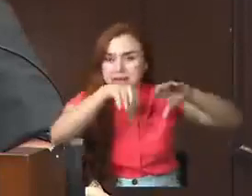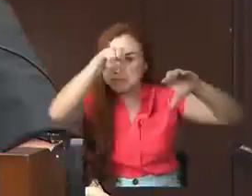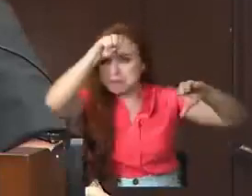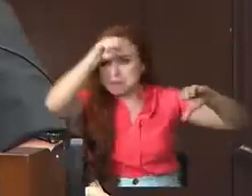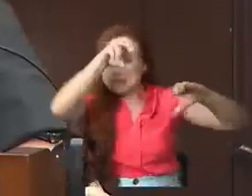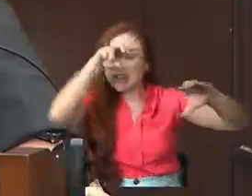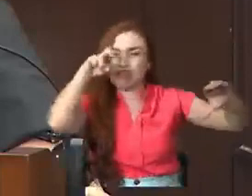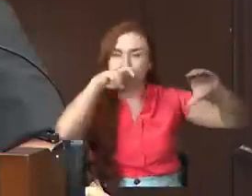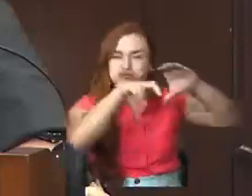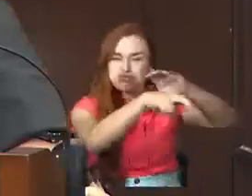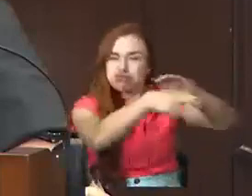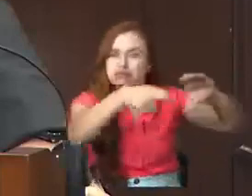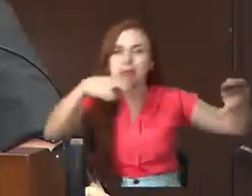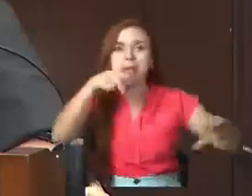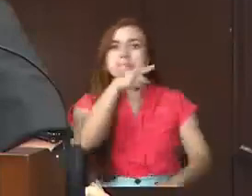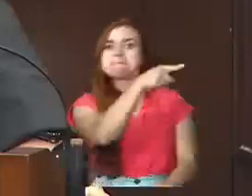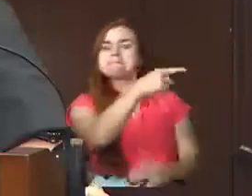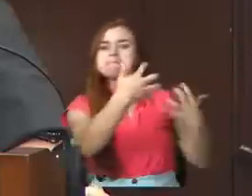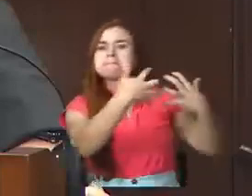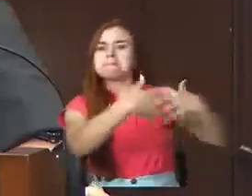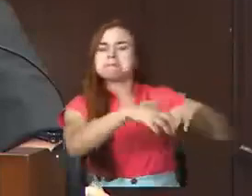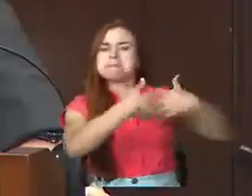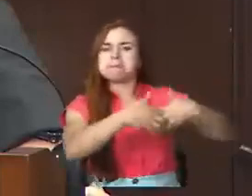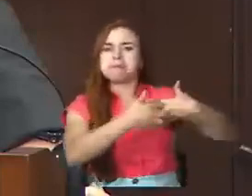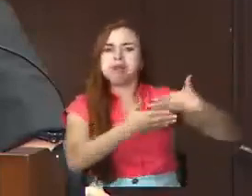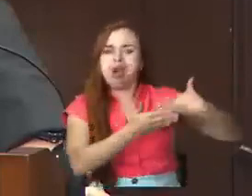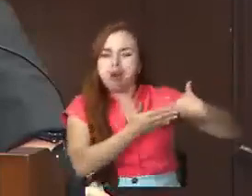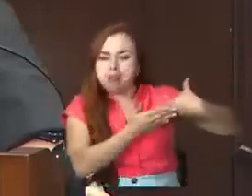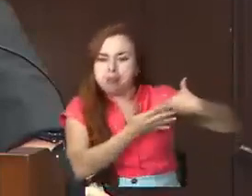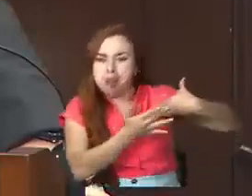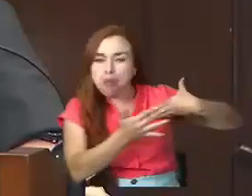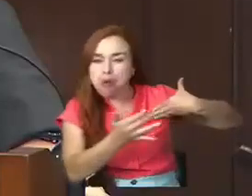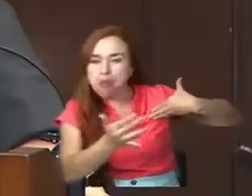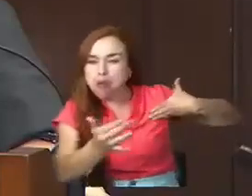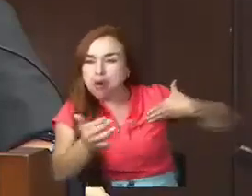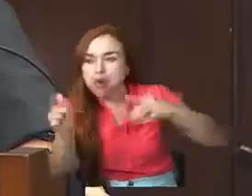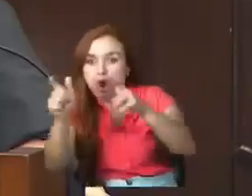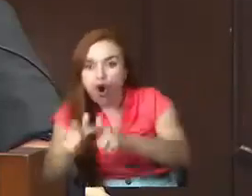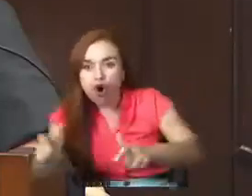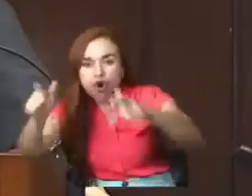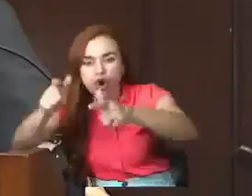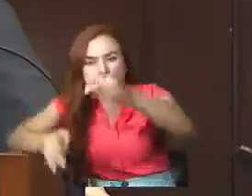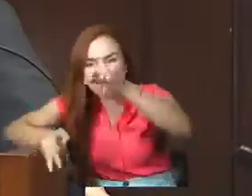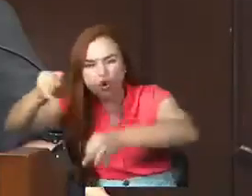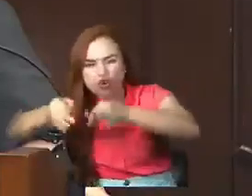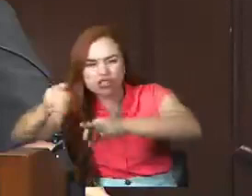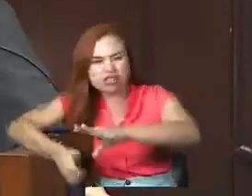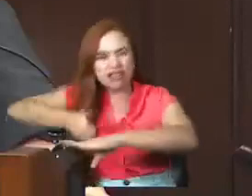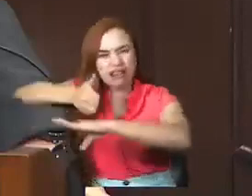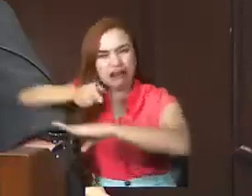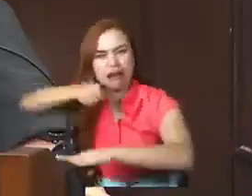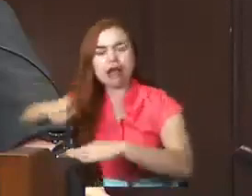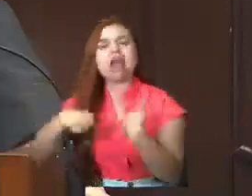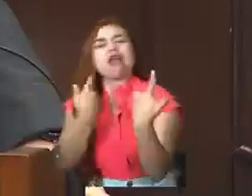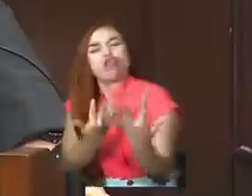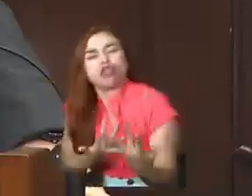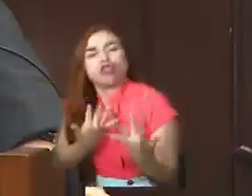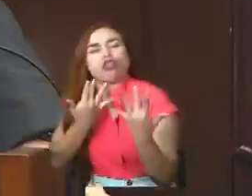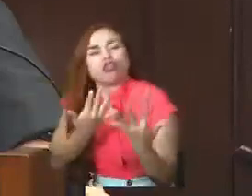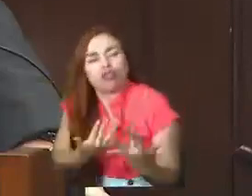una inexplicable tardanza en la publicación del fallo de la Corte Suprema de Justicia en la Gaceta Oficial,